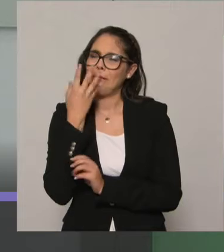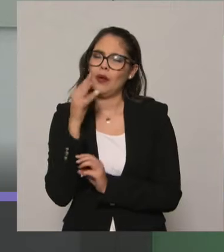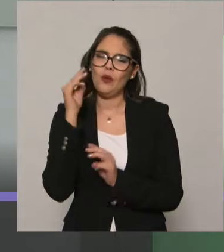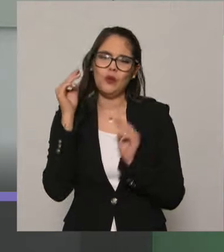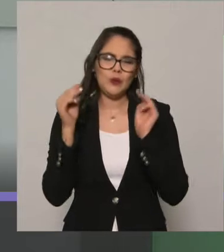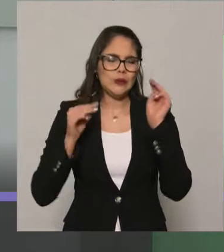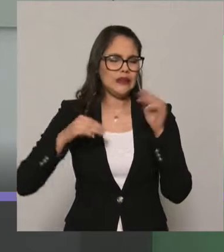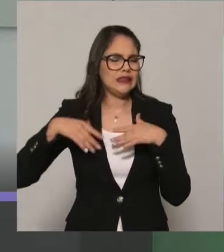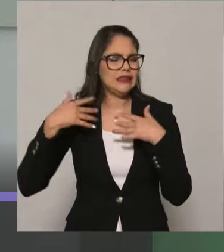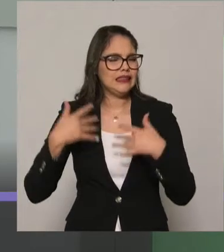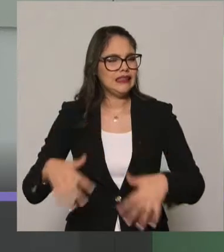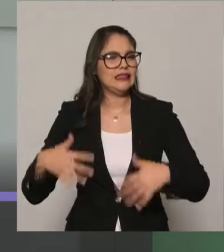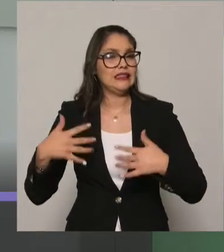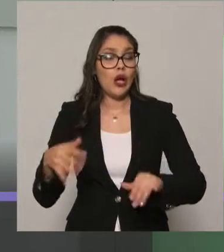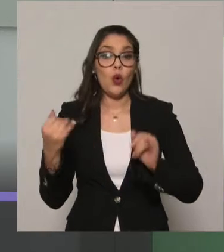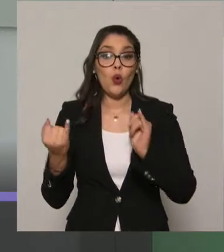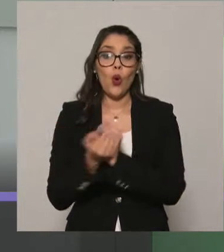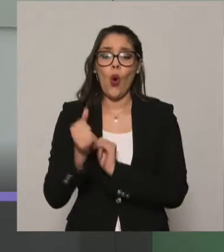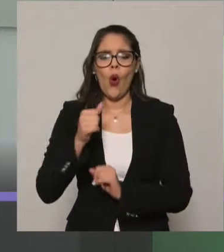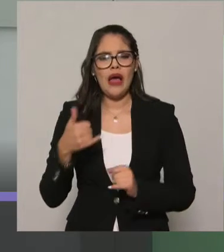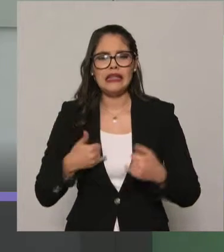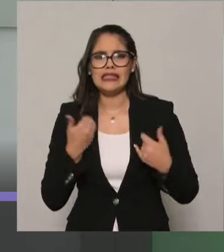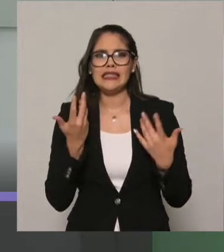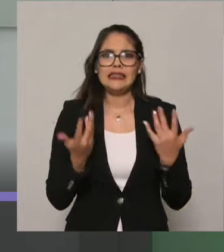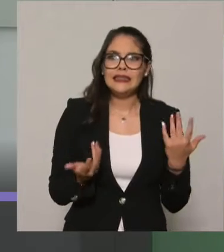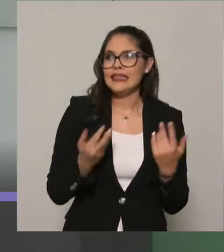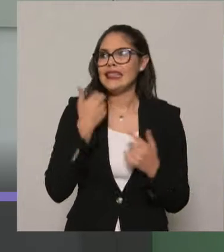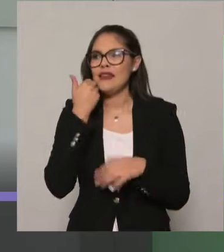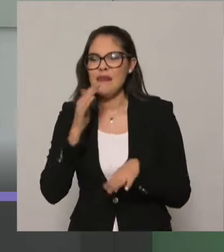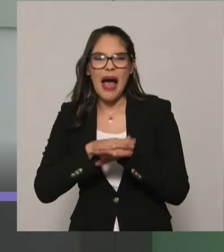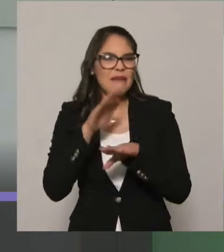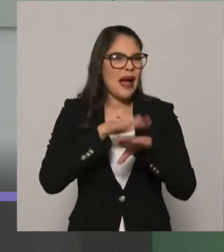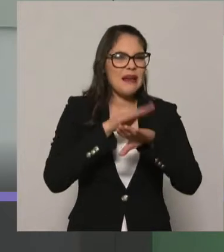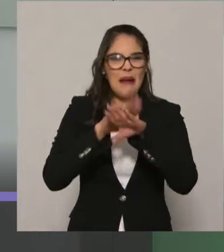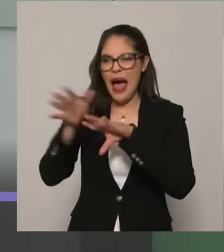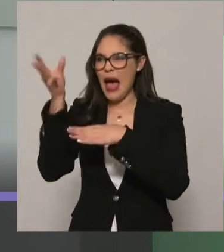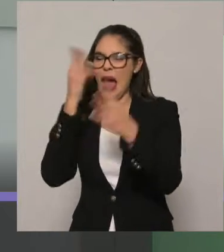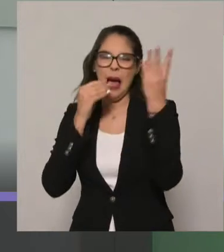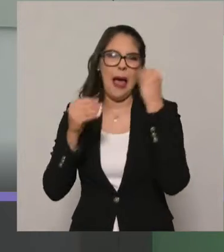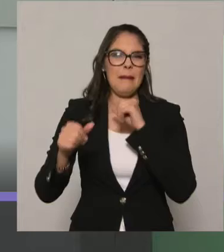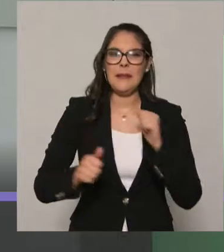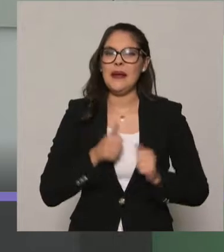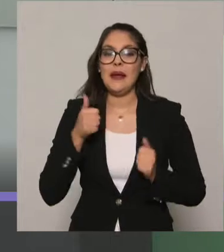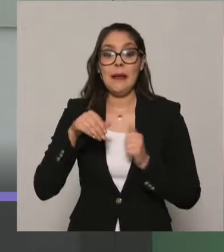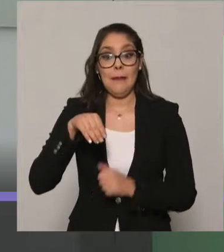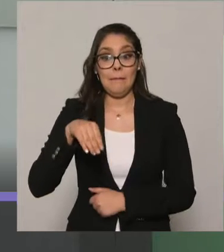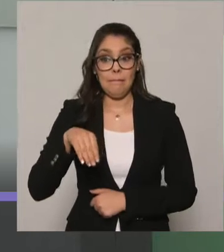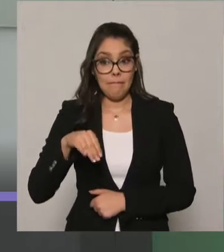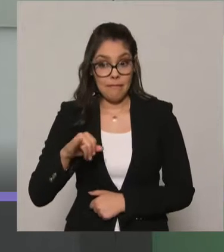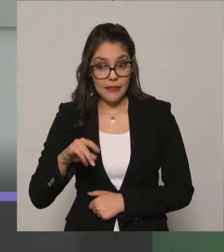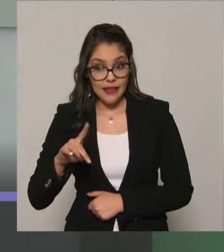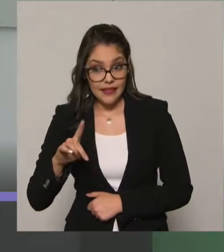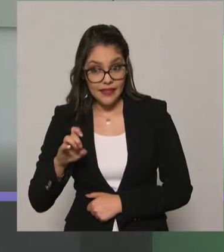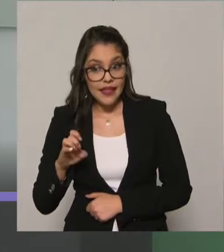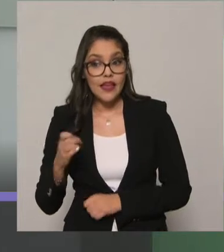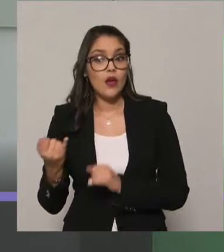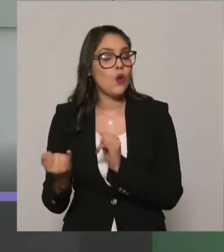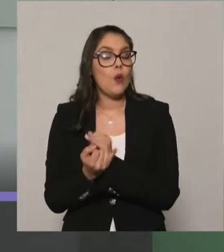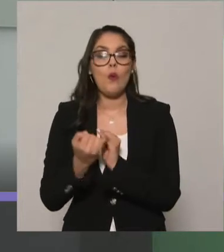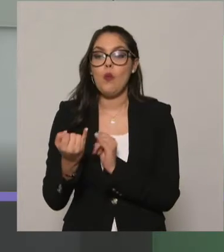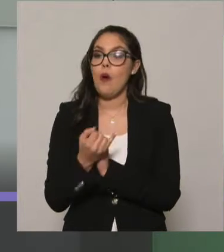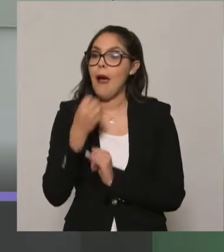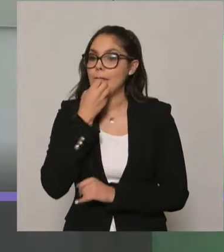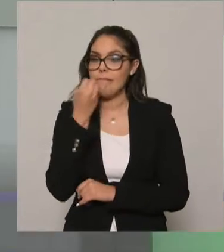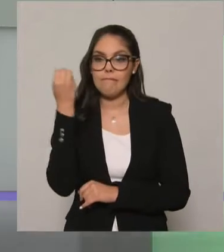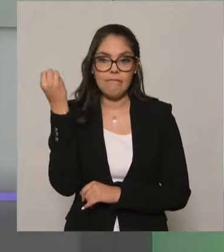los jóvenes que están siempre inquietos por aprender y descubrir cosas nuevas, el MIDE, el Museo Interactivo de Economía, que vale